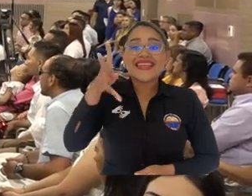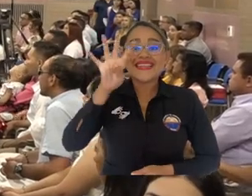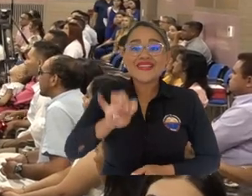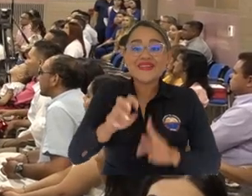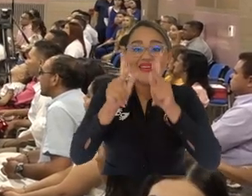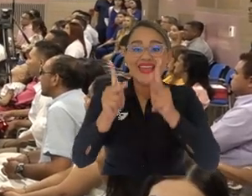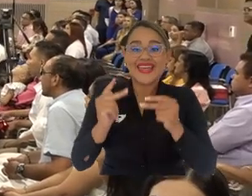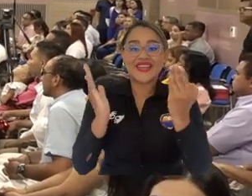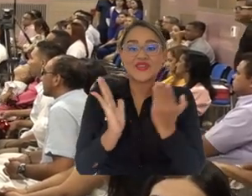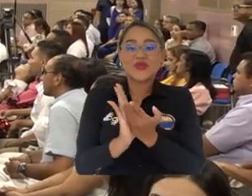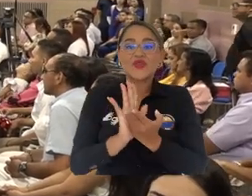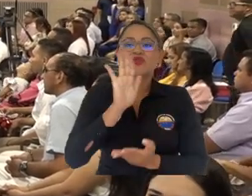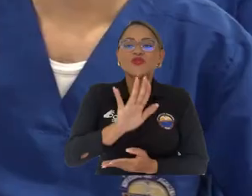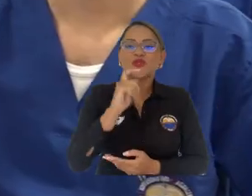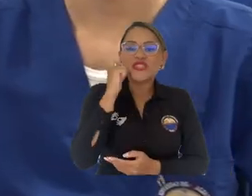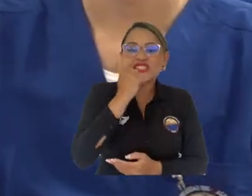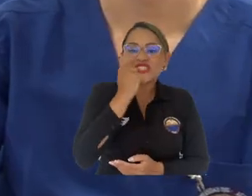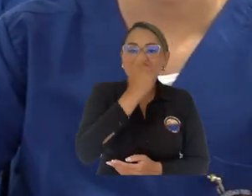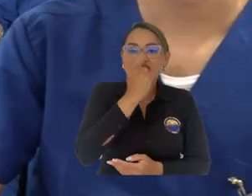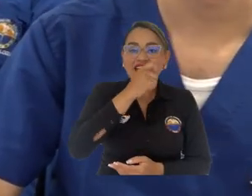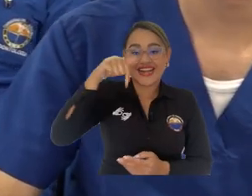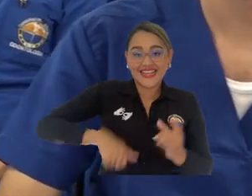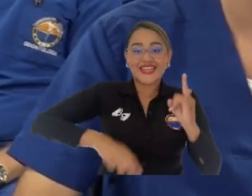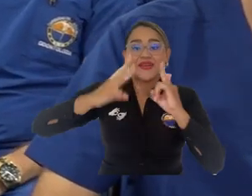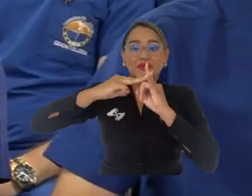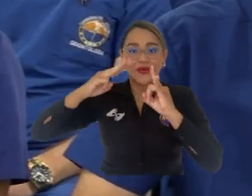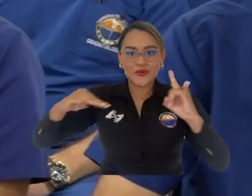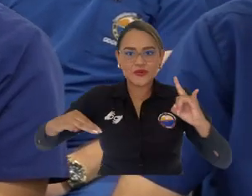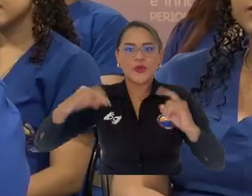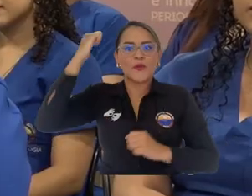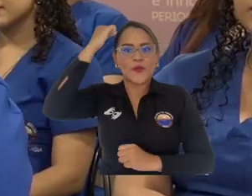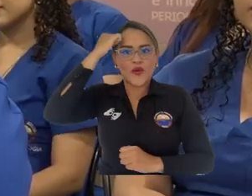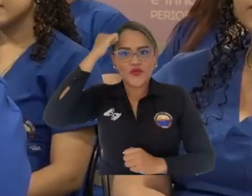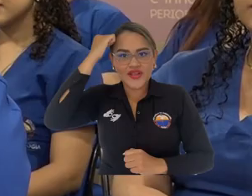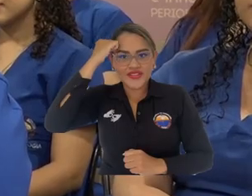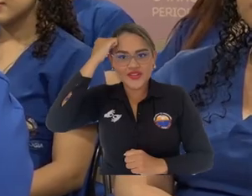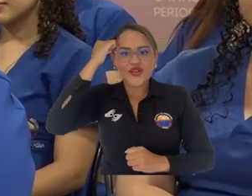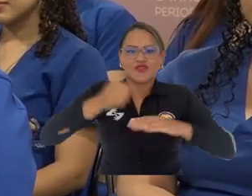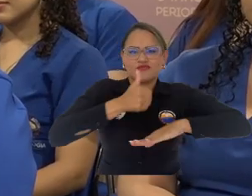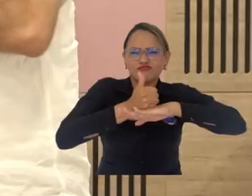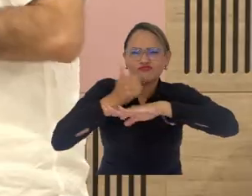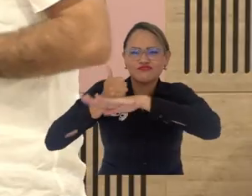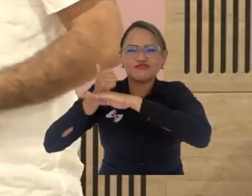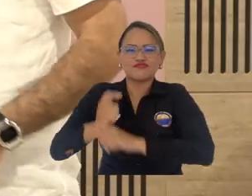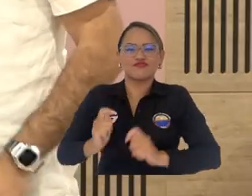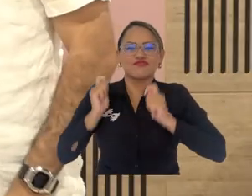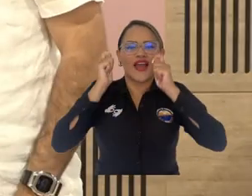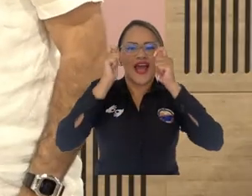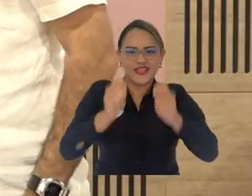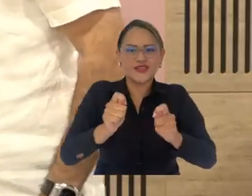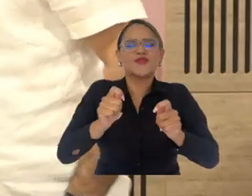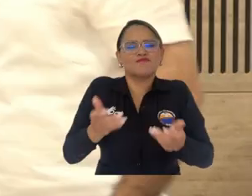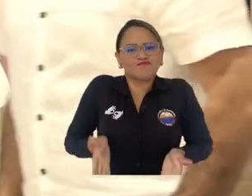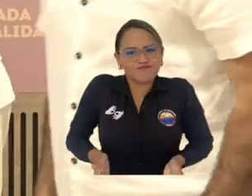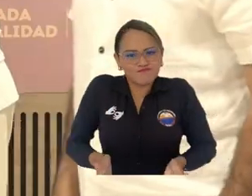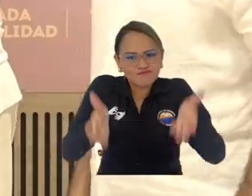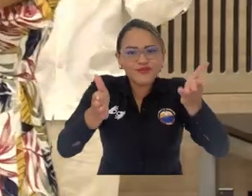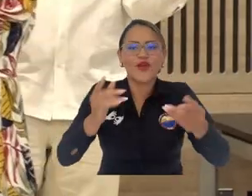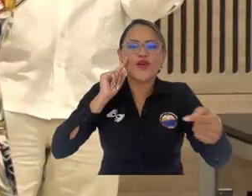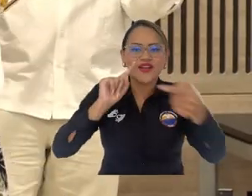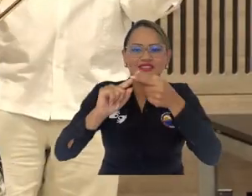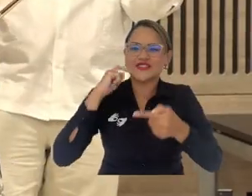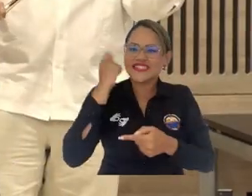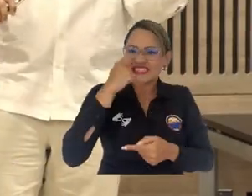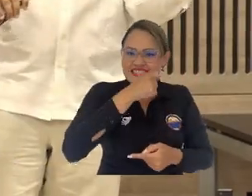a 19 estudiantes del programa de odontología de la Universidad del Magdalena, directivos y docentes les otorgaron el aval para cuidar la salud oral de